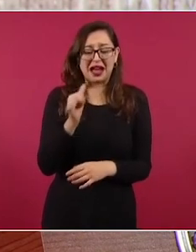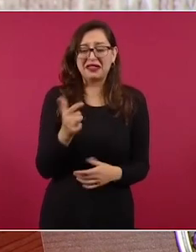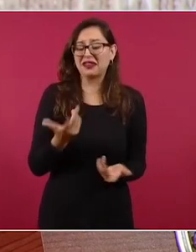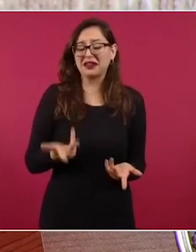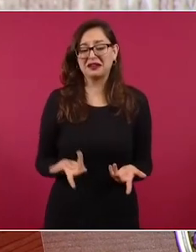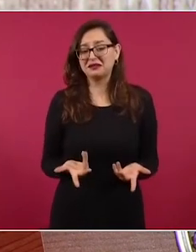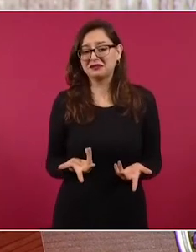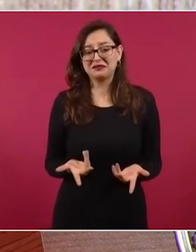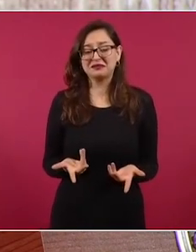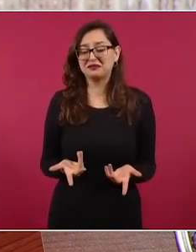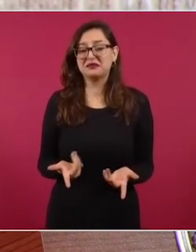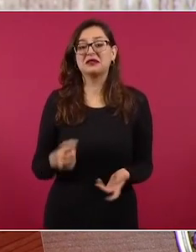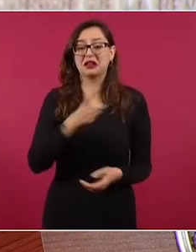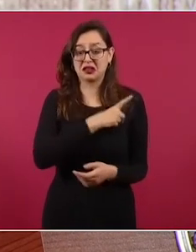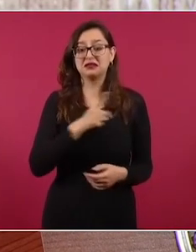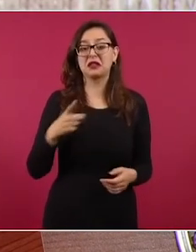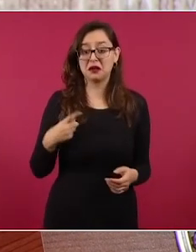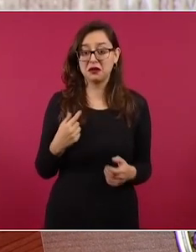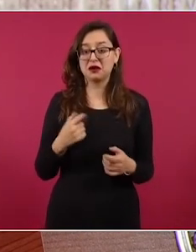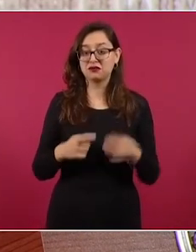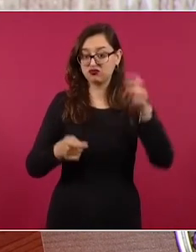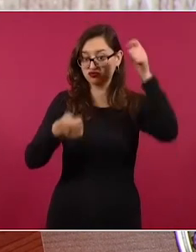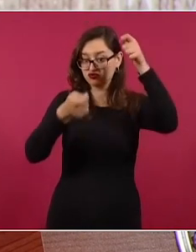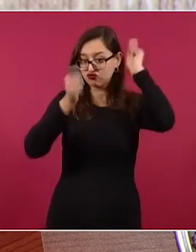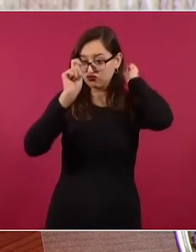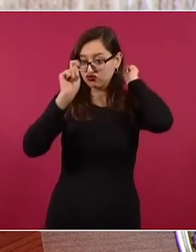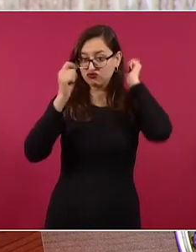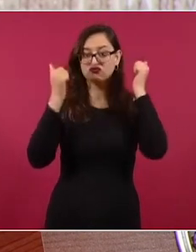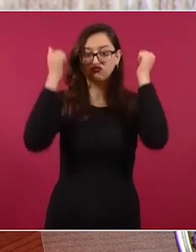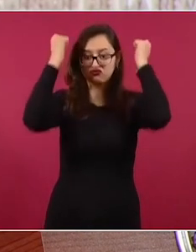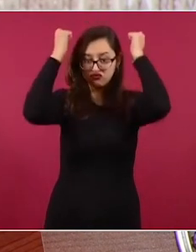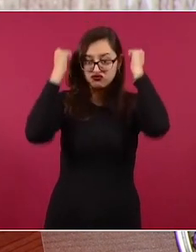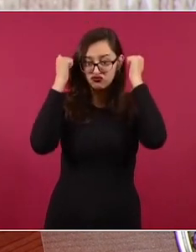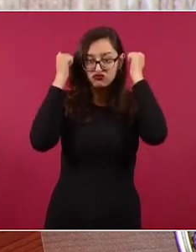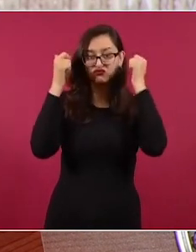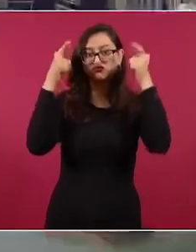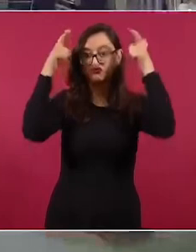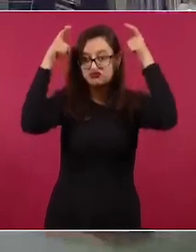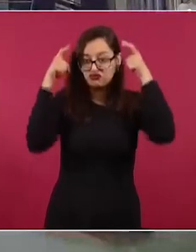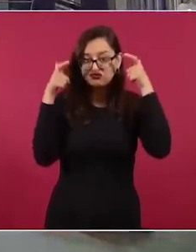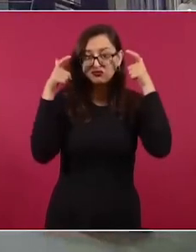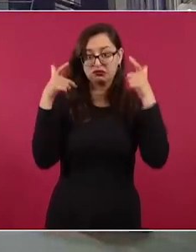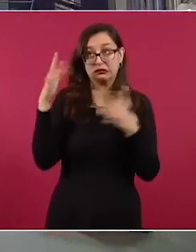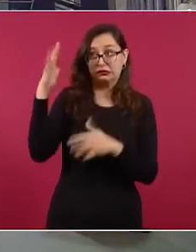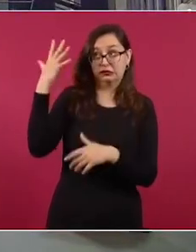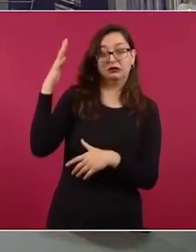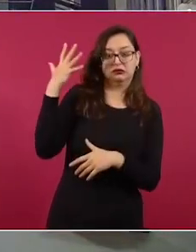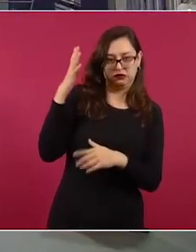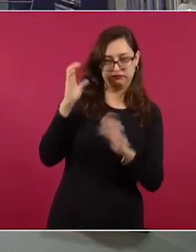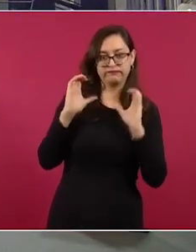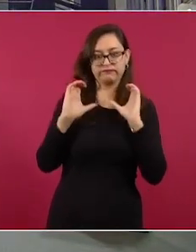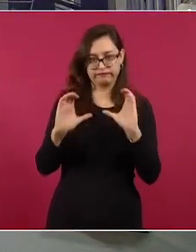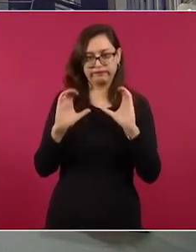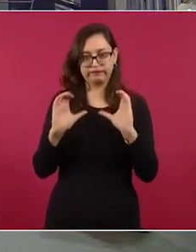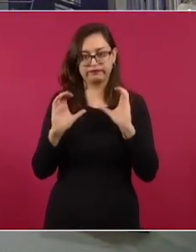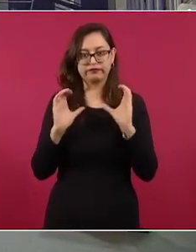es posiblemente un sombrero o una gorra por el sol.